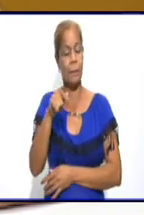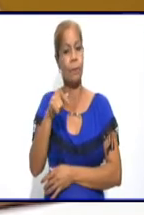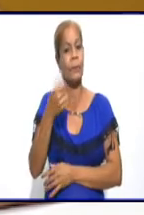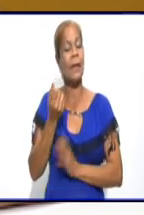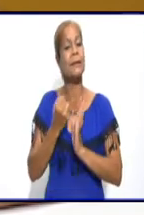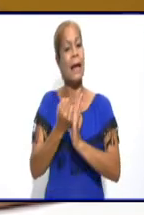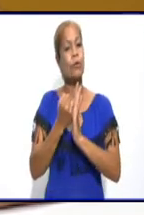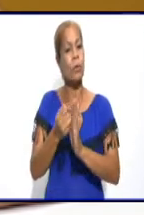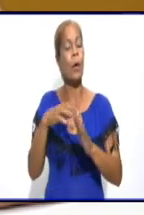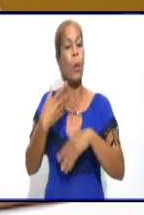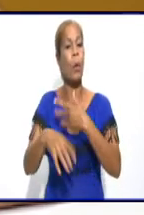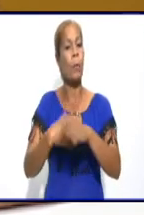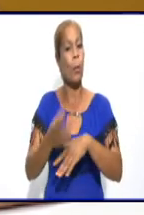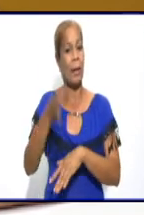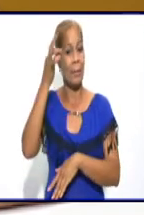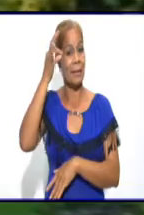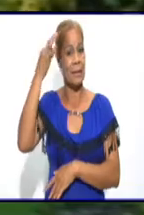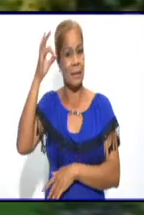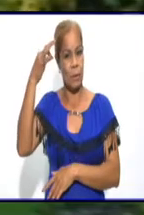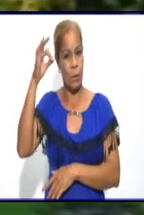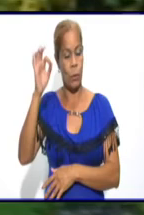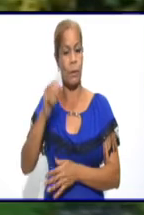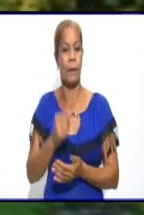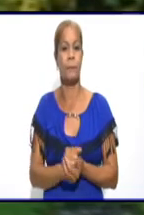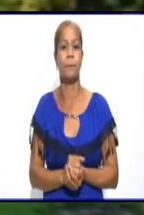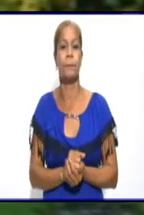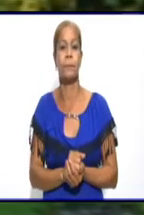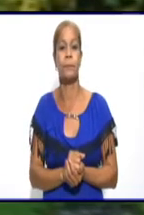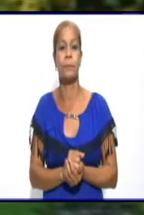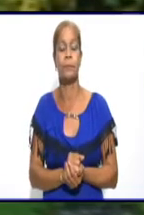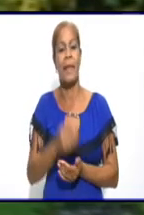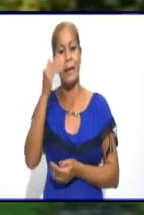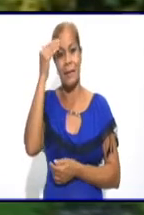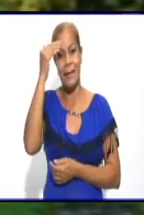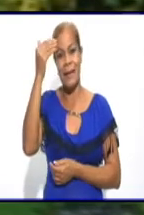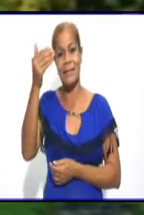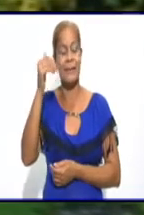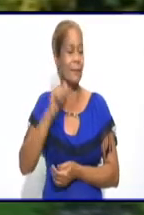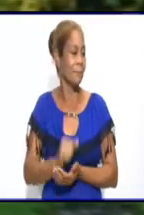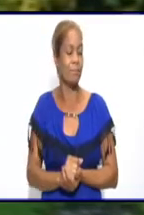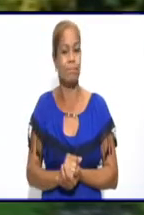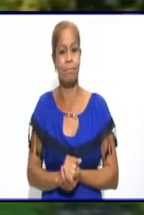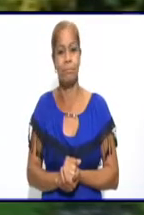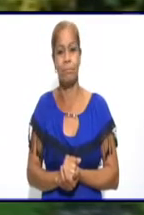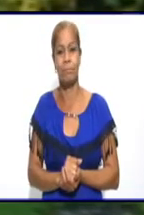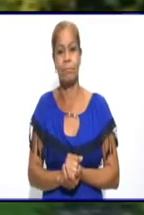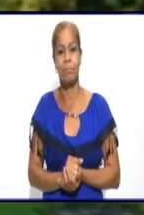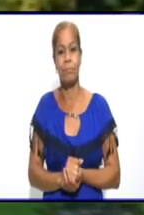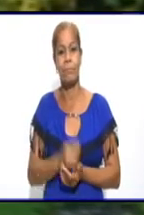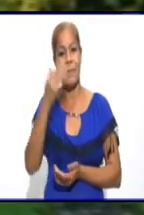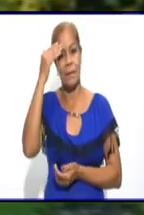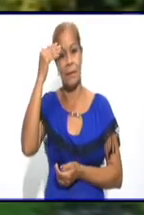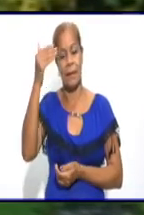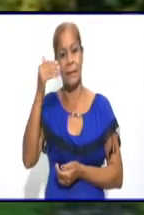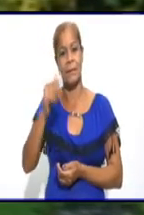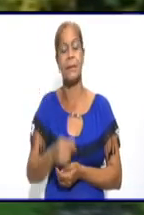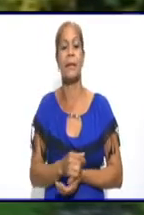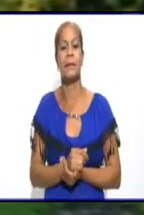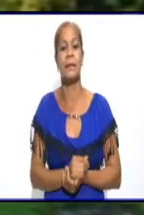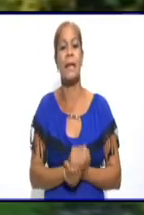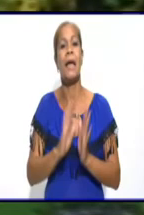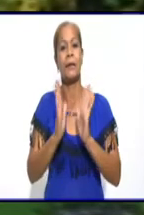situaciones que se vive diariamente gracias a la doctora de ay mi trabajo casi especialista en medicina general integral quien acaba de